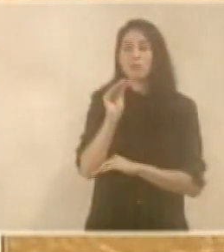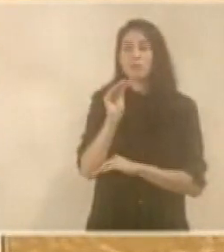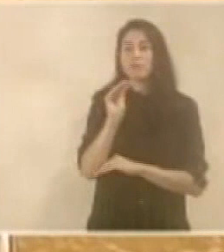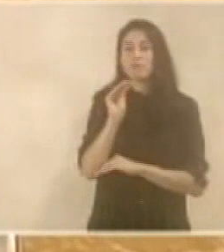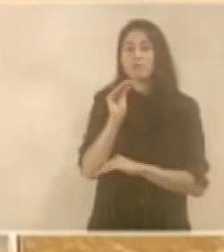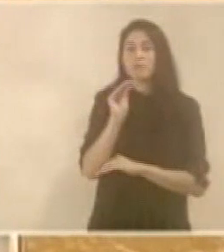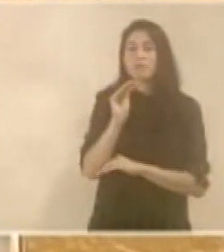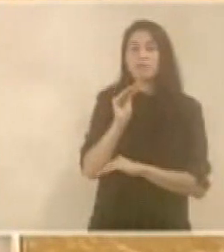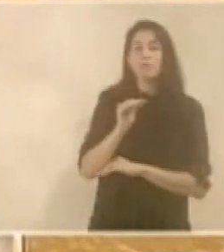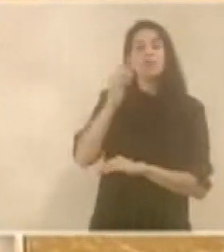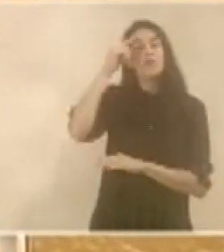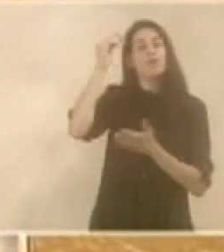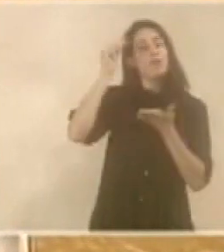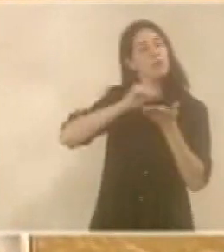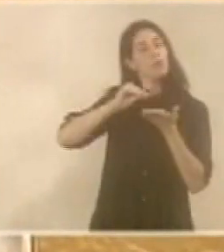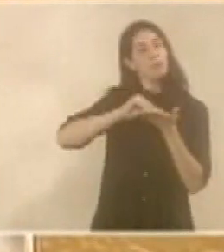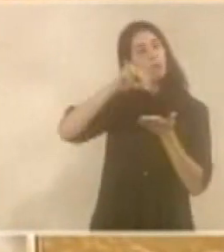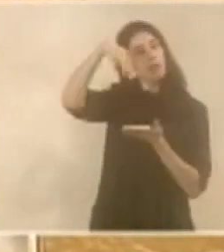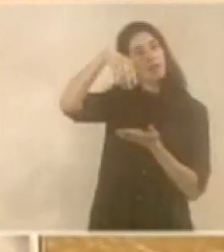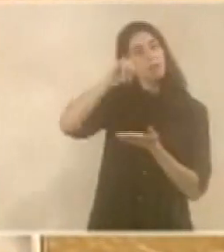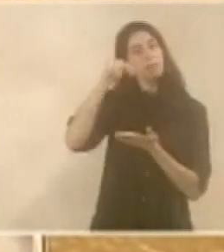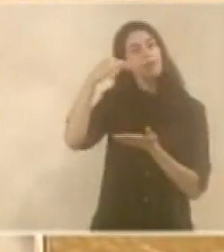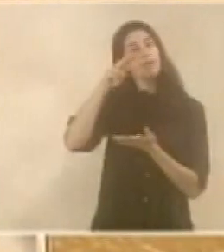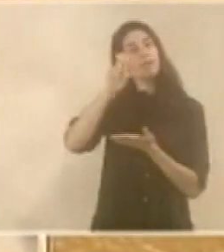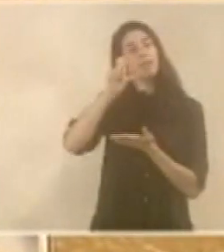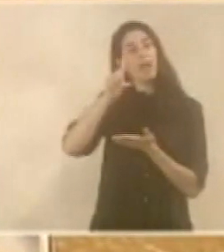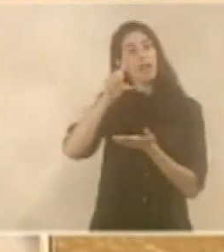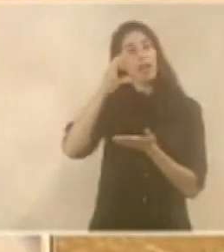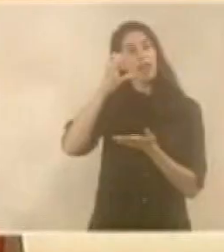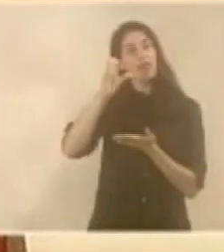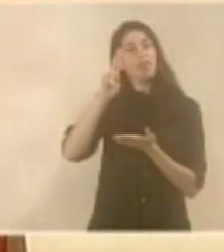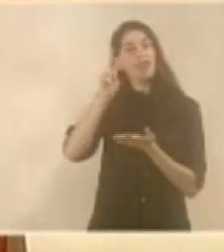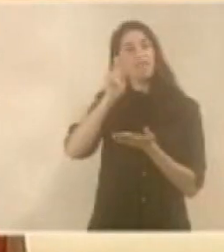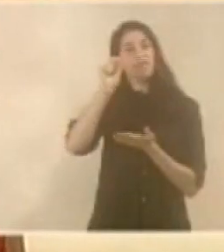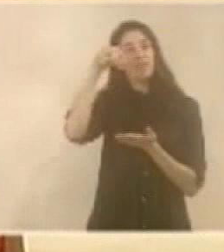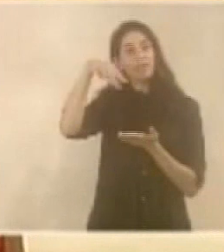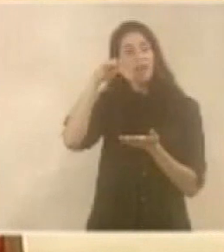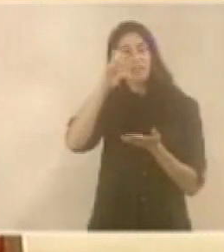Cervantes necesita recurrir a una marcha militar extranjera para honrar a sus caídos?